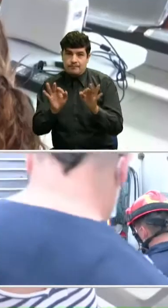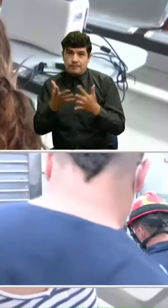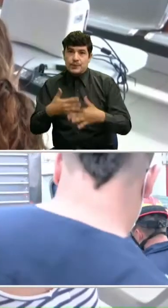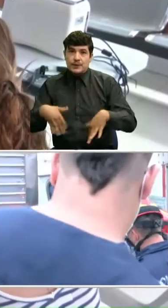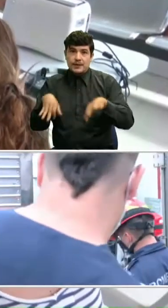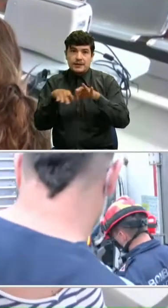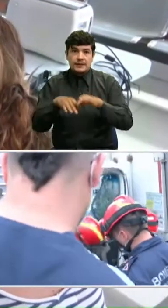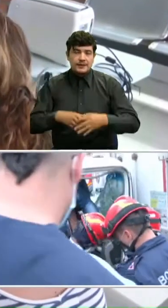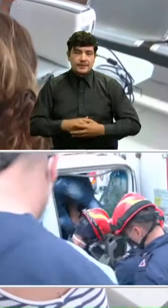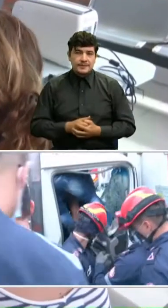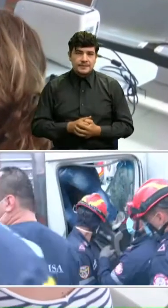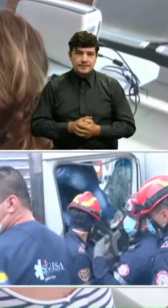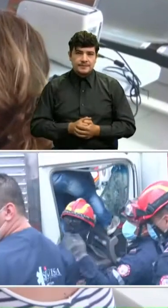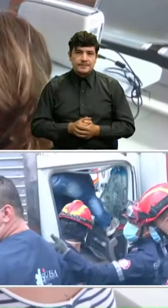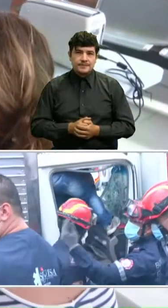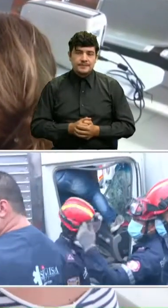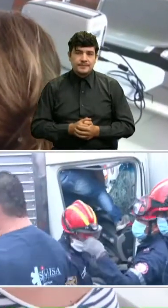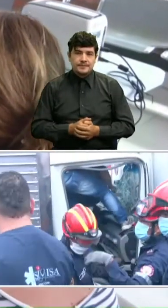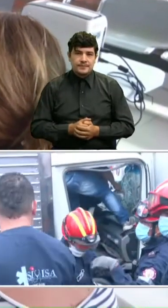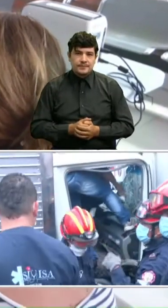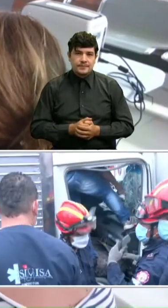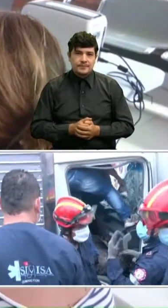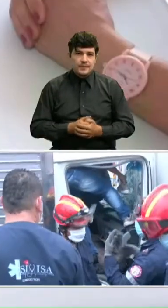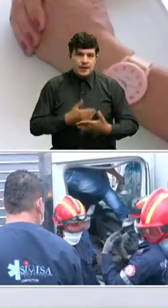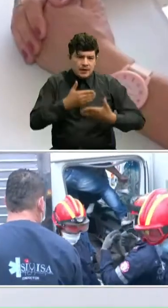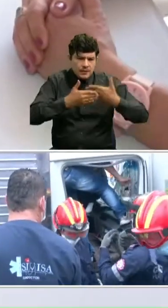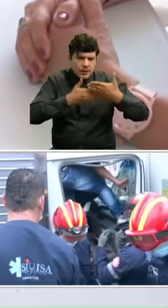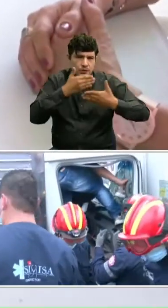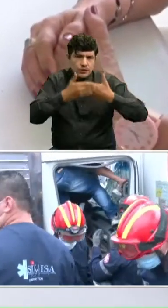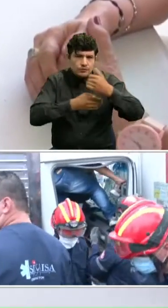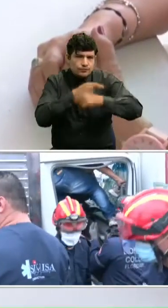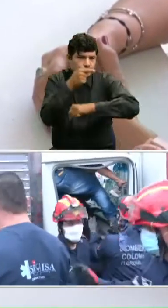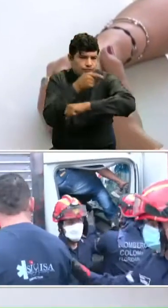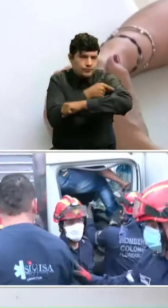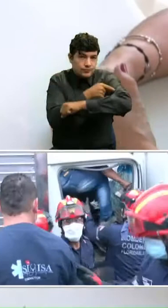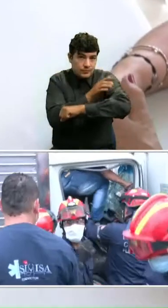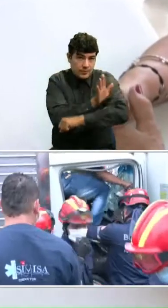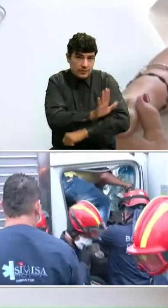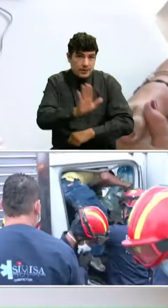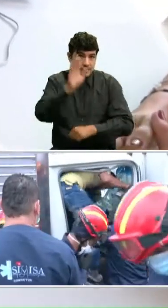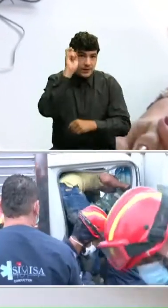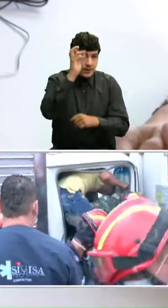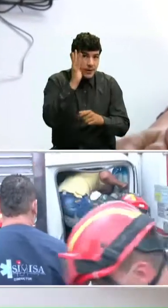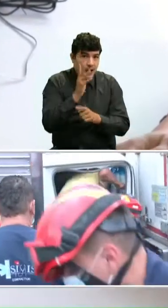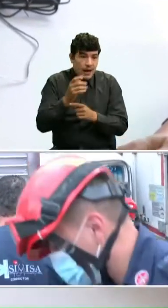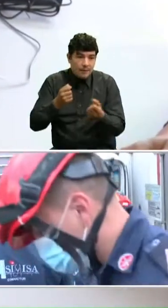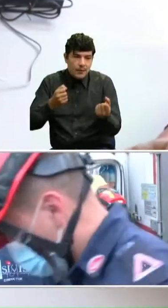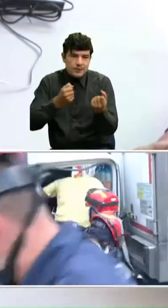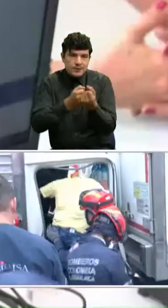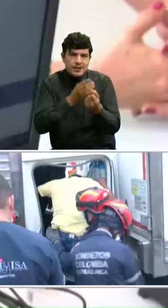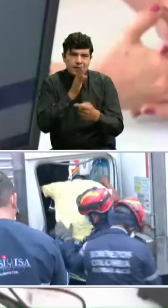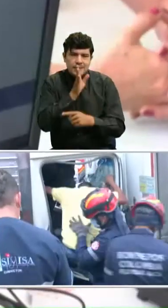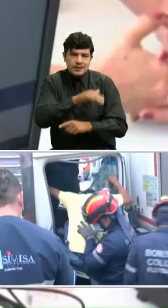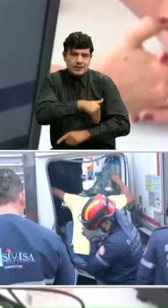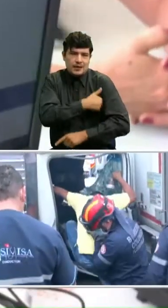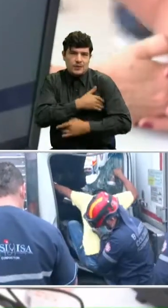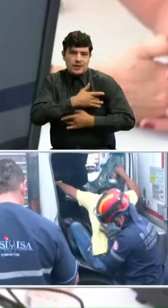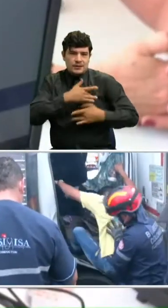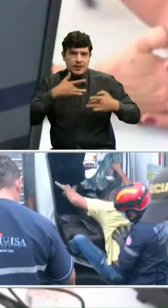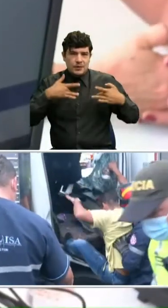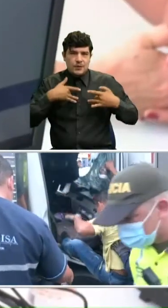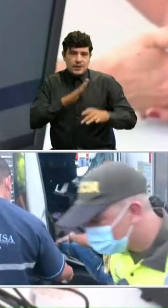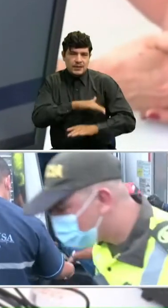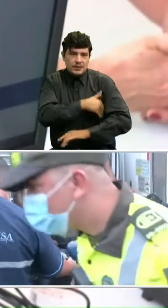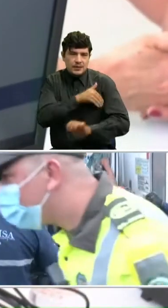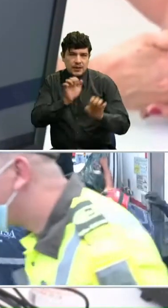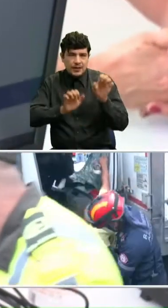el proceso de inmunización en la región estará acompañado del ministerio de defensa y de salud quienes brindarán garantías en el proceso de vacunación el